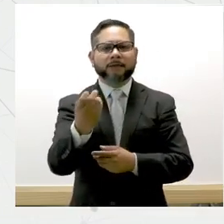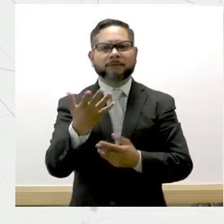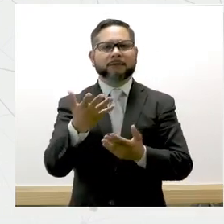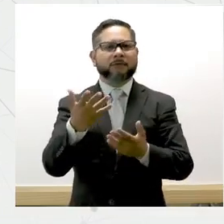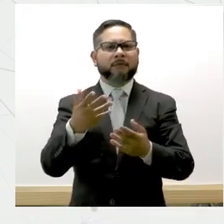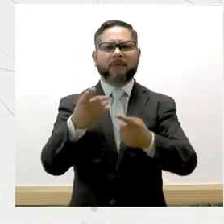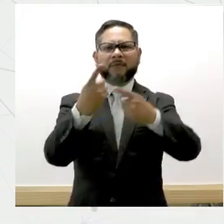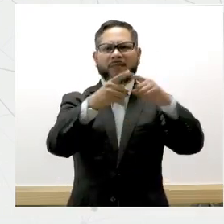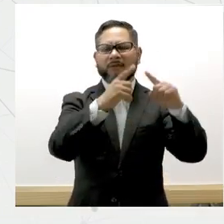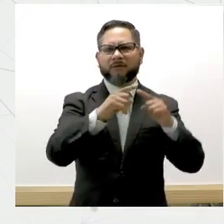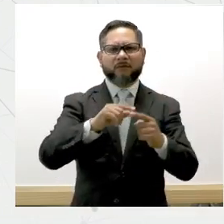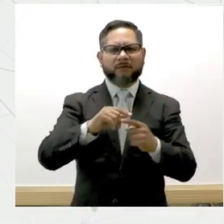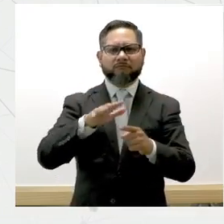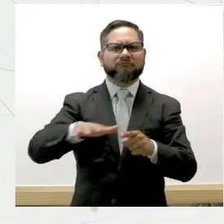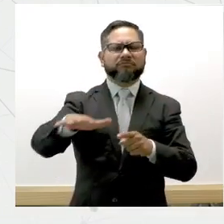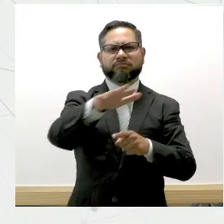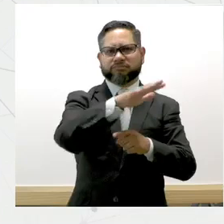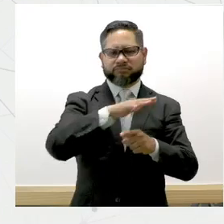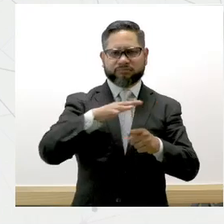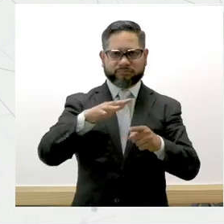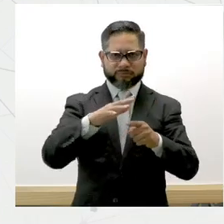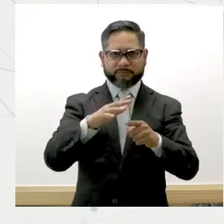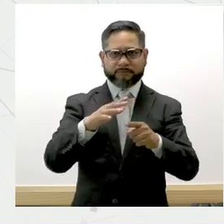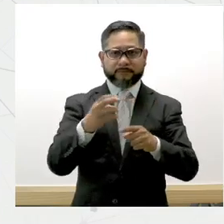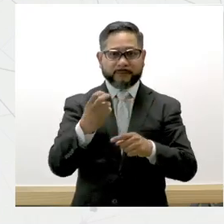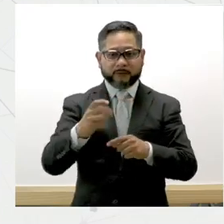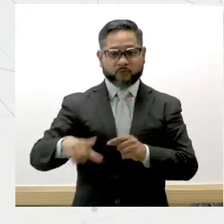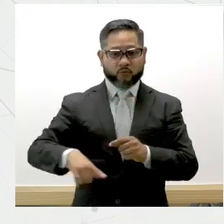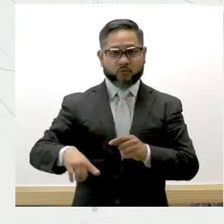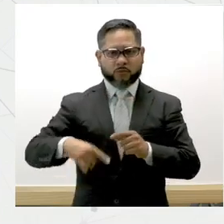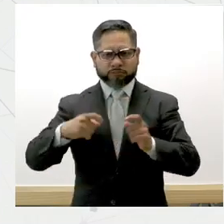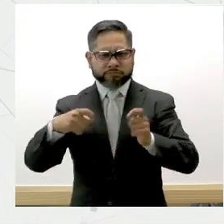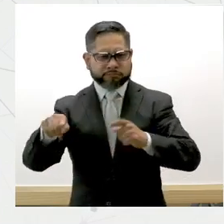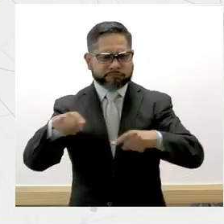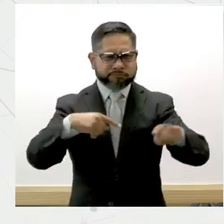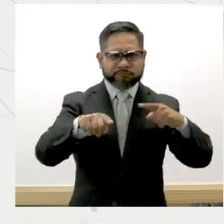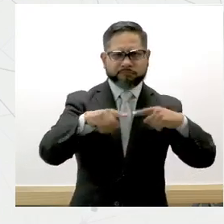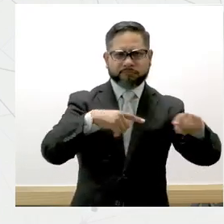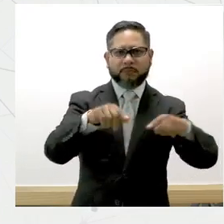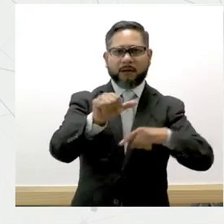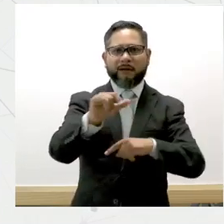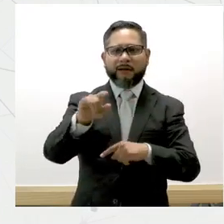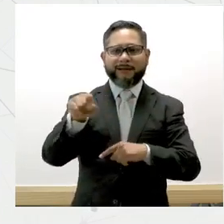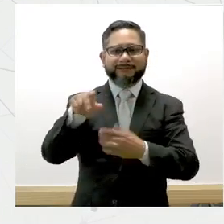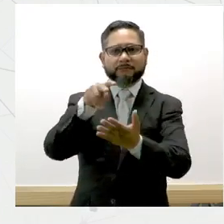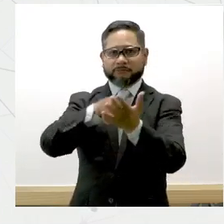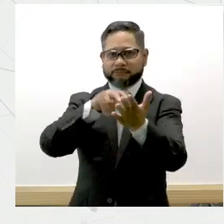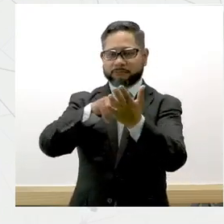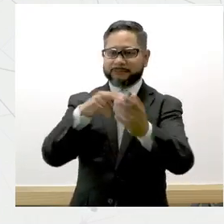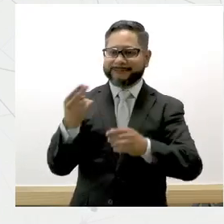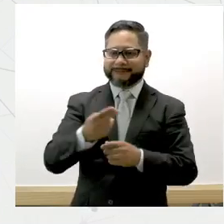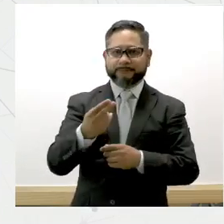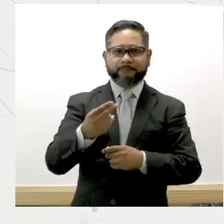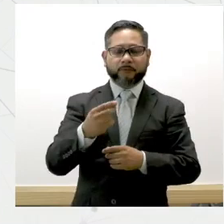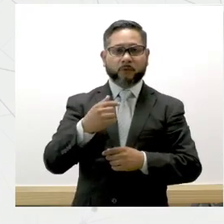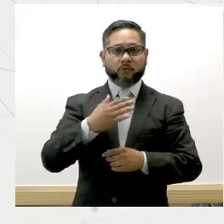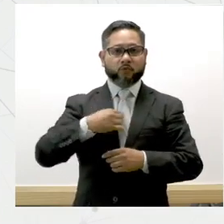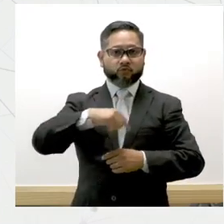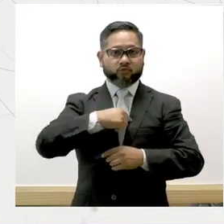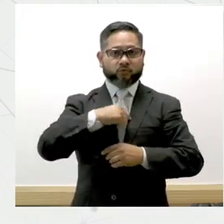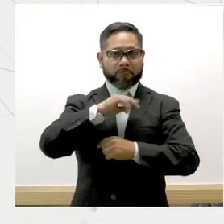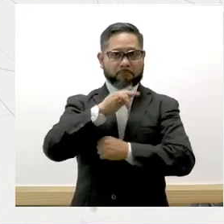eso, cuando pensemos en cómo vamos a diseñar el modelo de gobernanza de nuestra inteligencia artificial, cuál es nuestra posición como país, cuál es nuestra posición